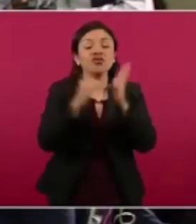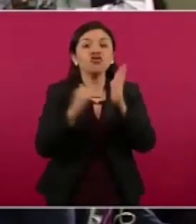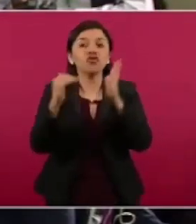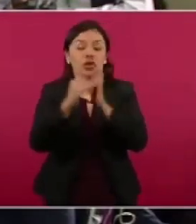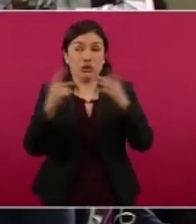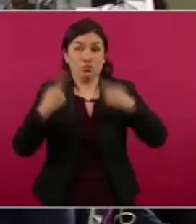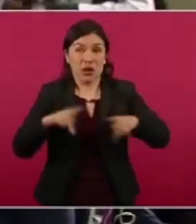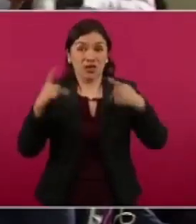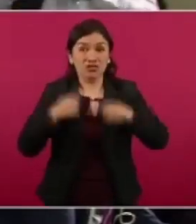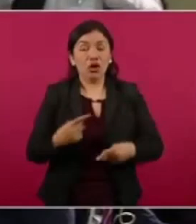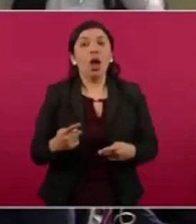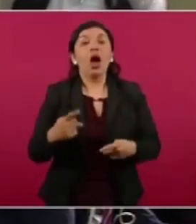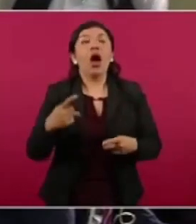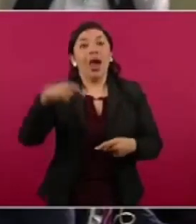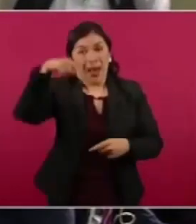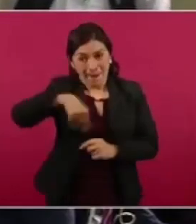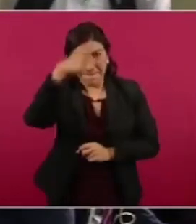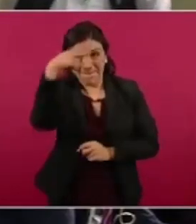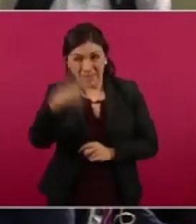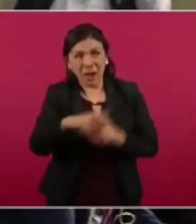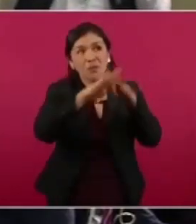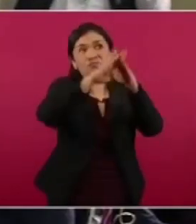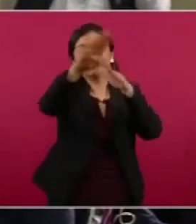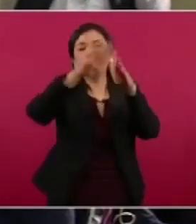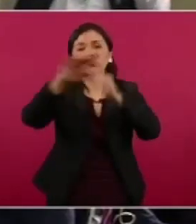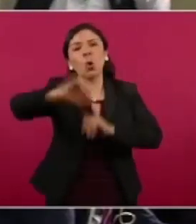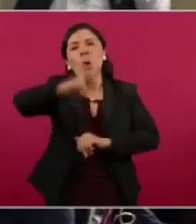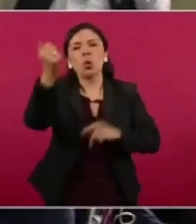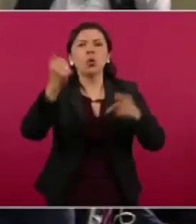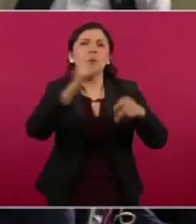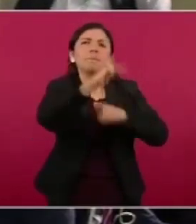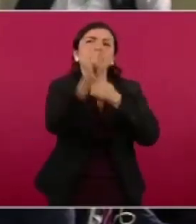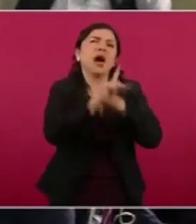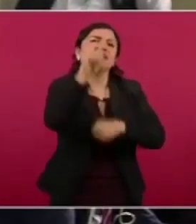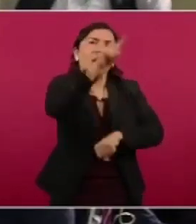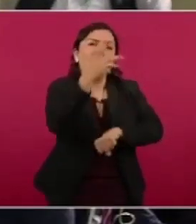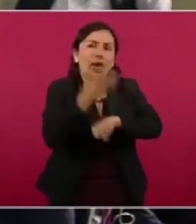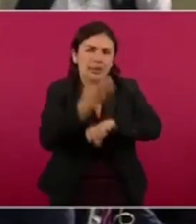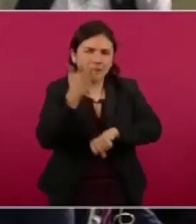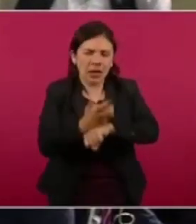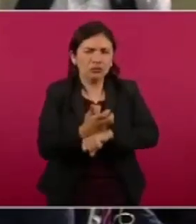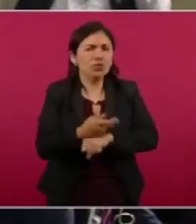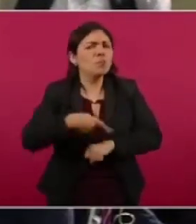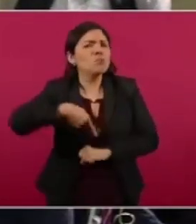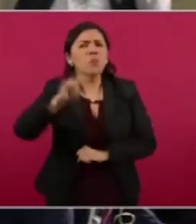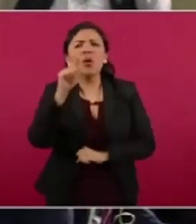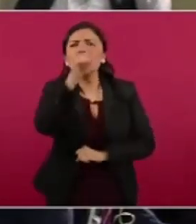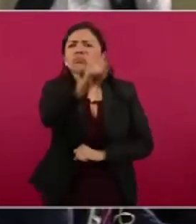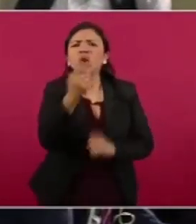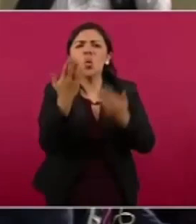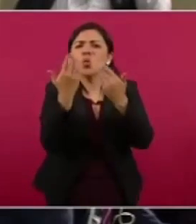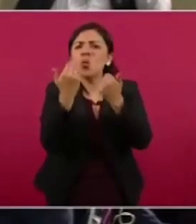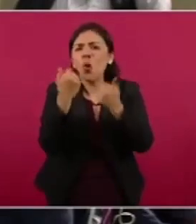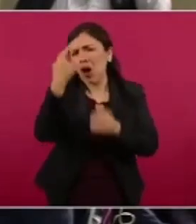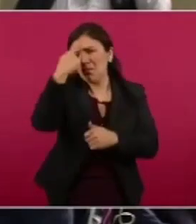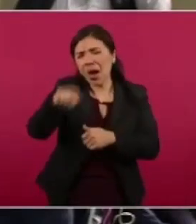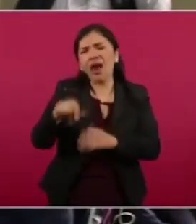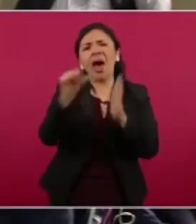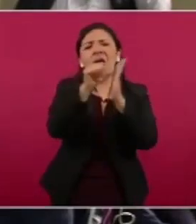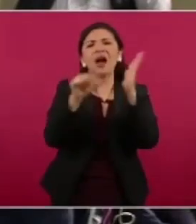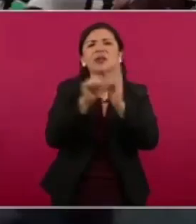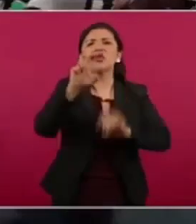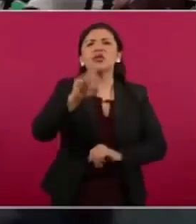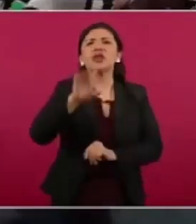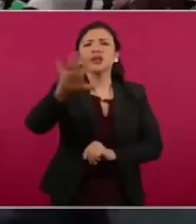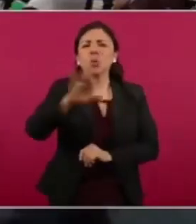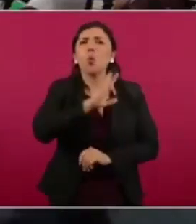de connacionales de esta comunidad migrante en los Estados Unidos, que no goza de ese artículo número 35, que es el